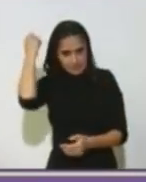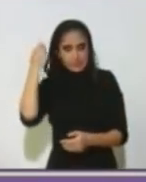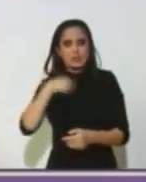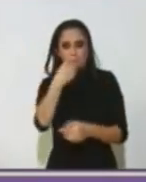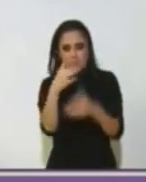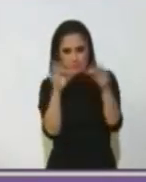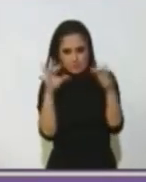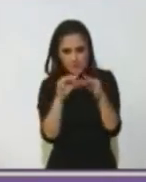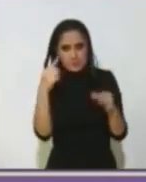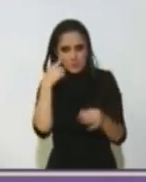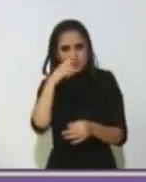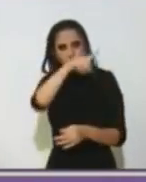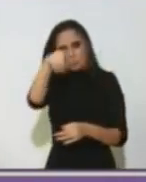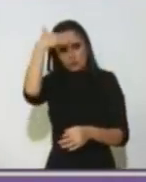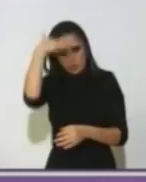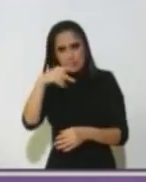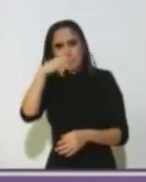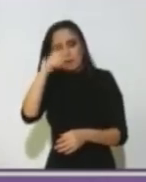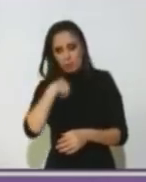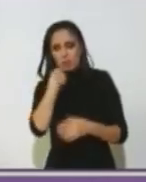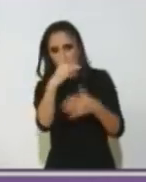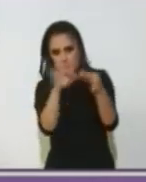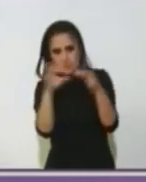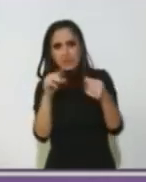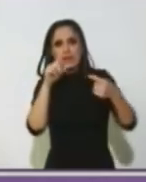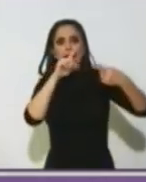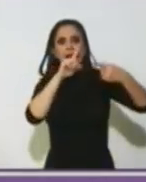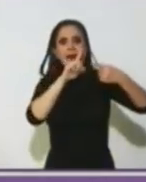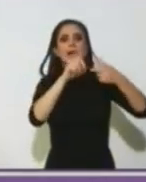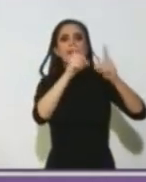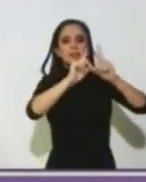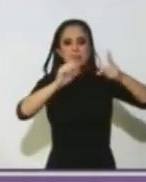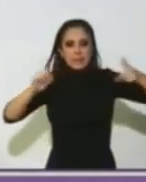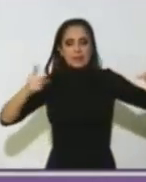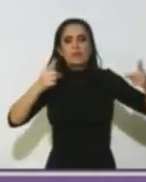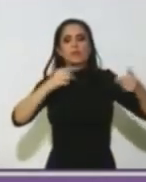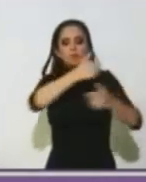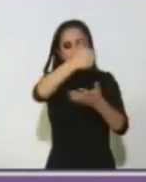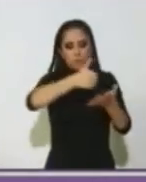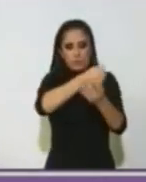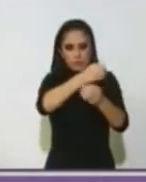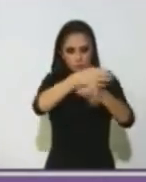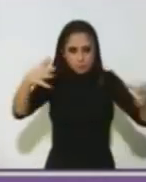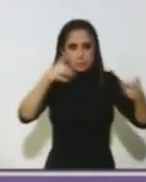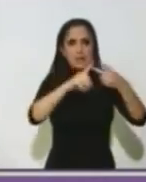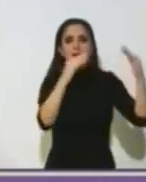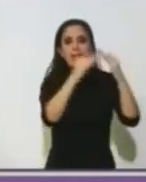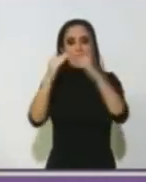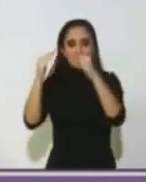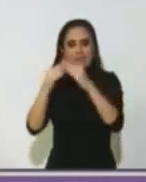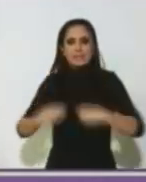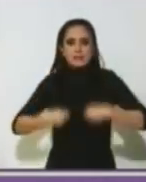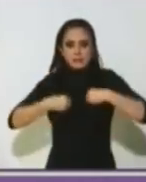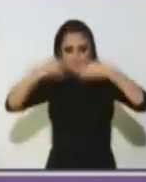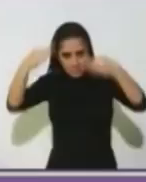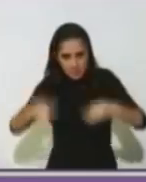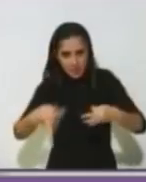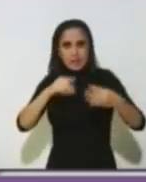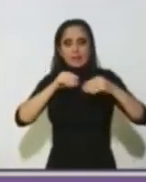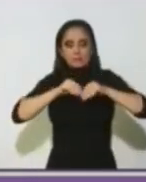mencionando yo sé que lo saben pero lo repito desarrollo urbano y metropolitano vivienda digna y asentamientos irregulares